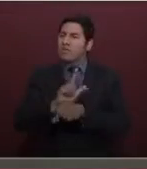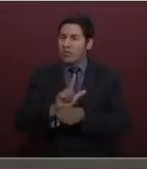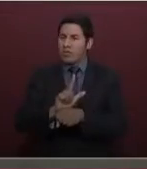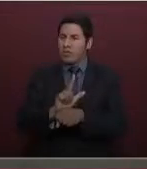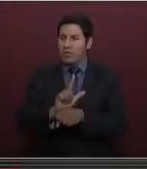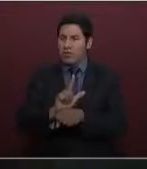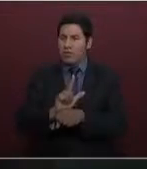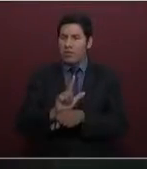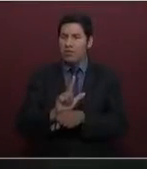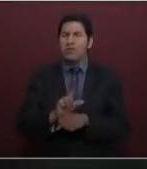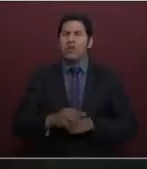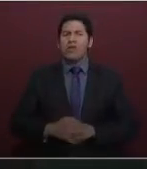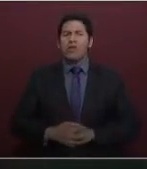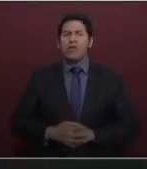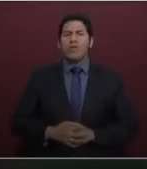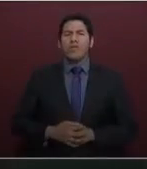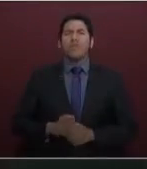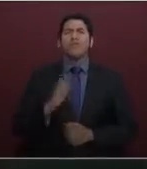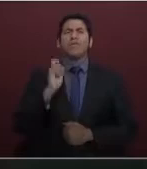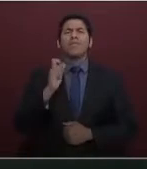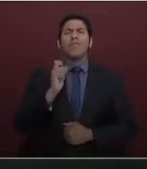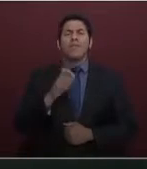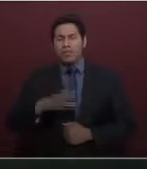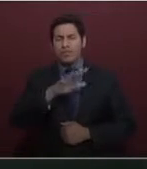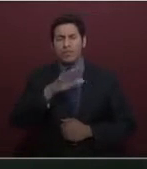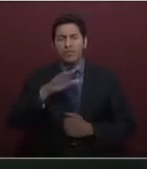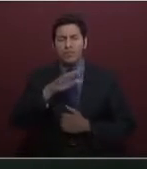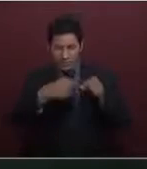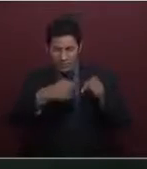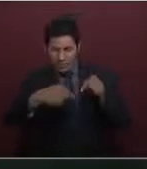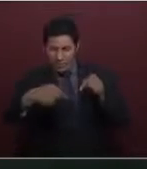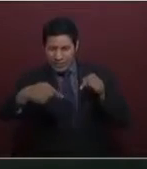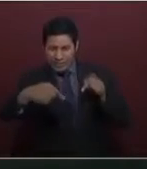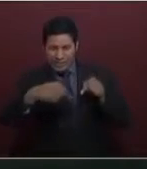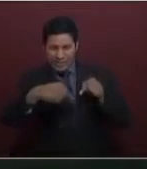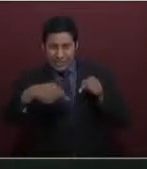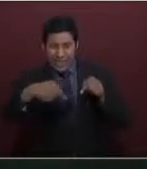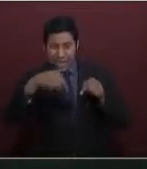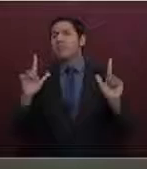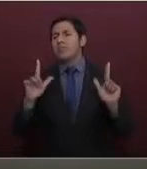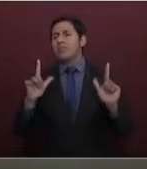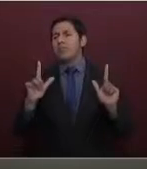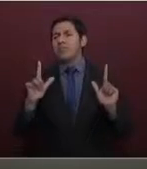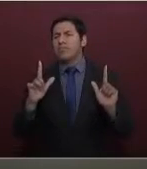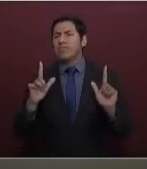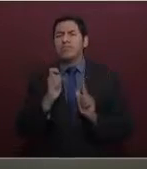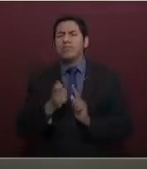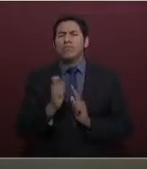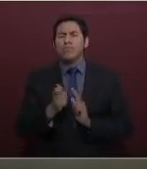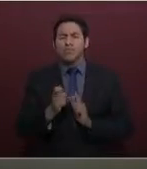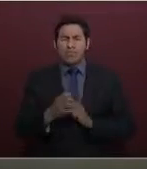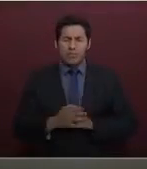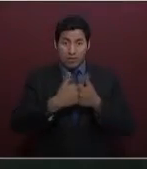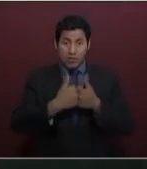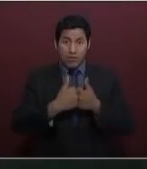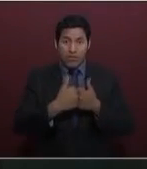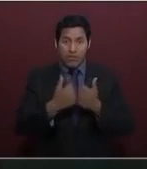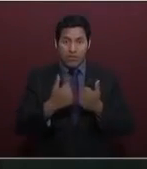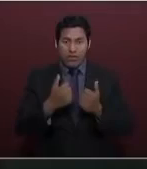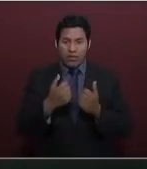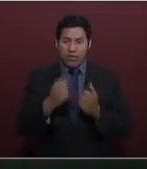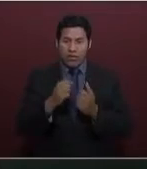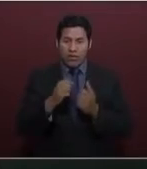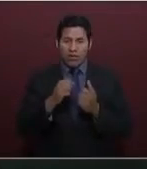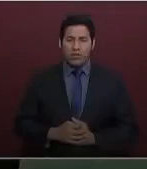hay una zona franca libre aquí en la frontera se redujo el impuesto